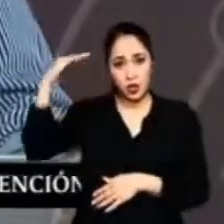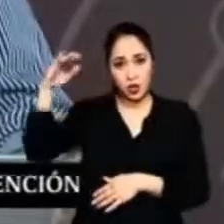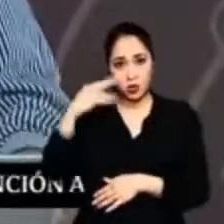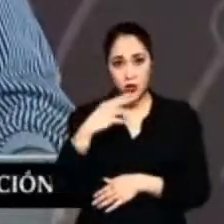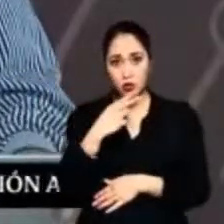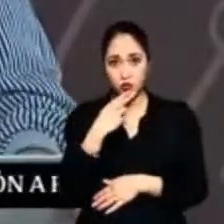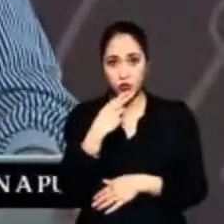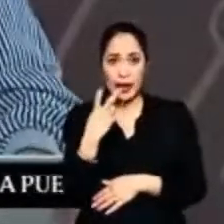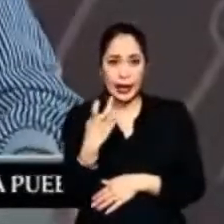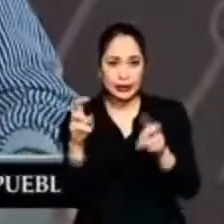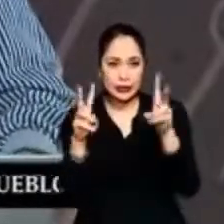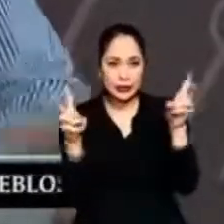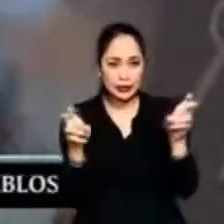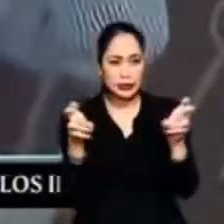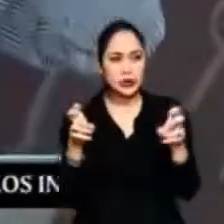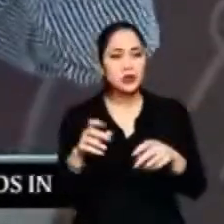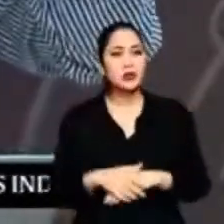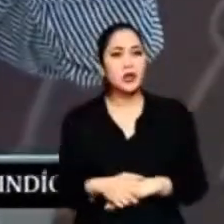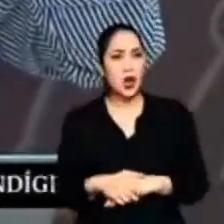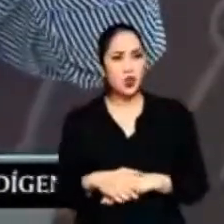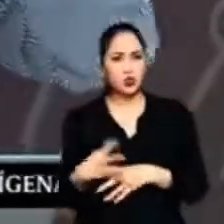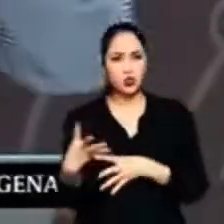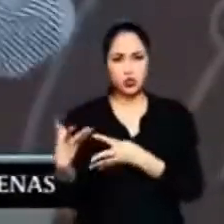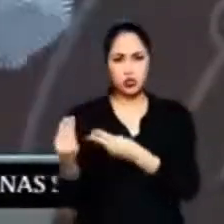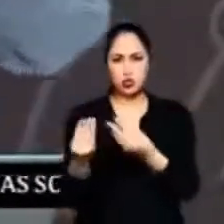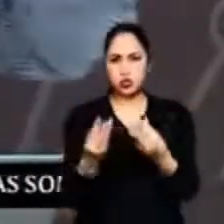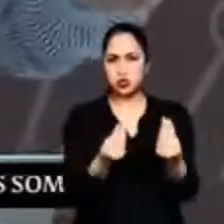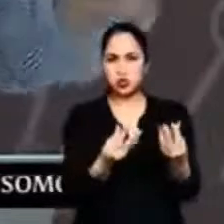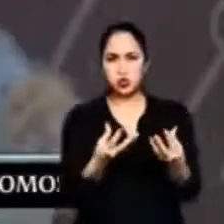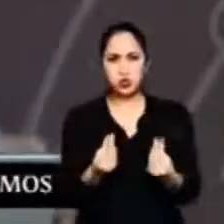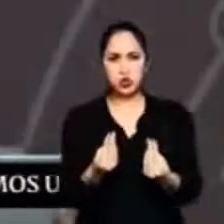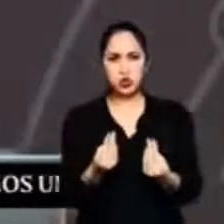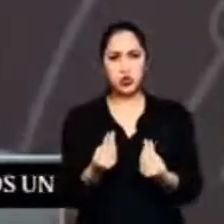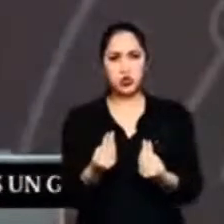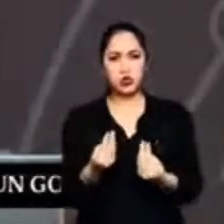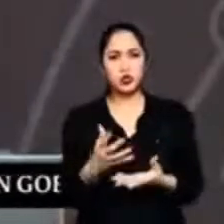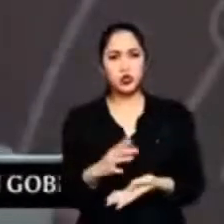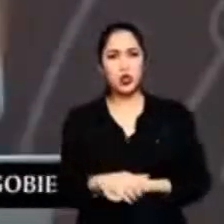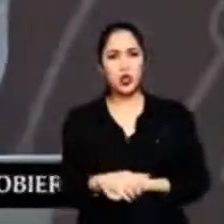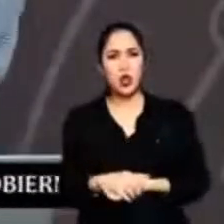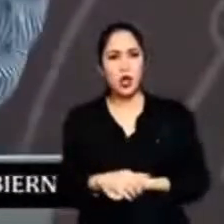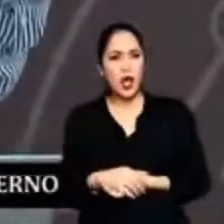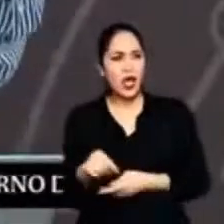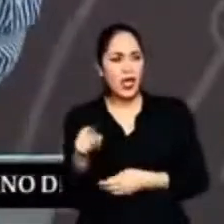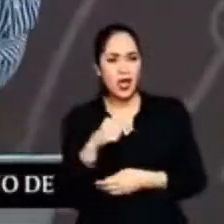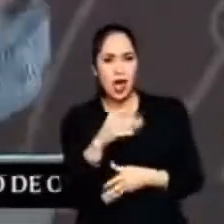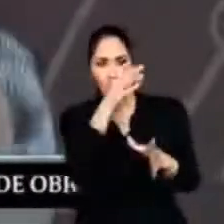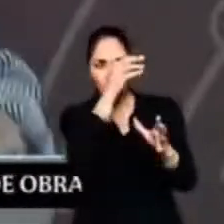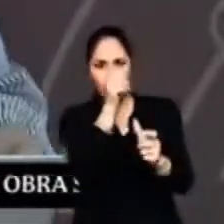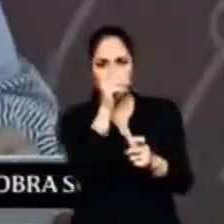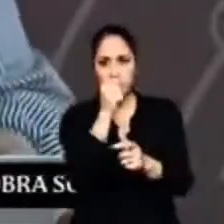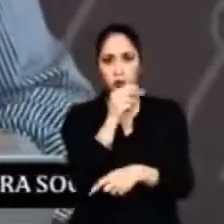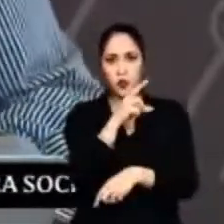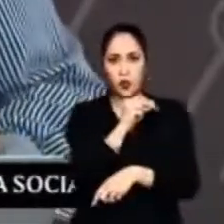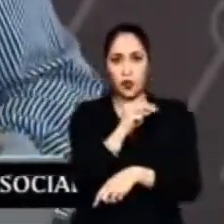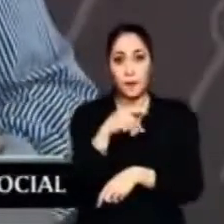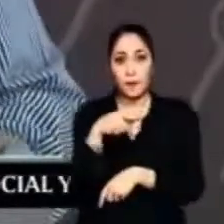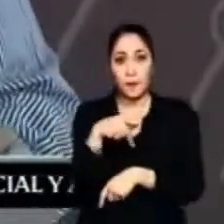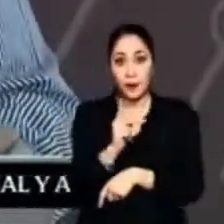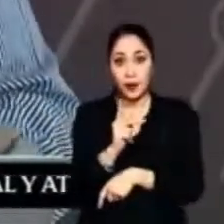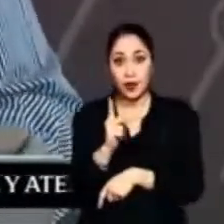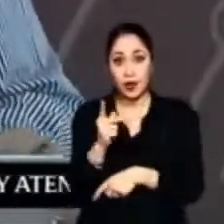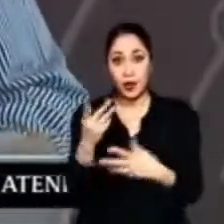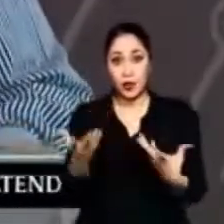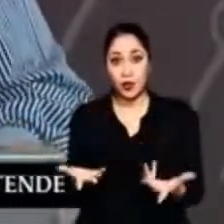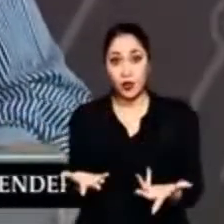Entonces, igual, hay muchos que están de acuerdo y otros que no lo están, pero esas lo están haciendo los legisladores